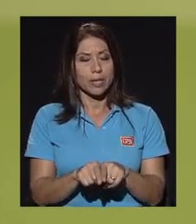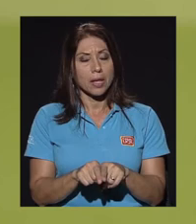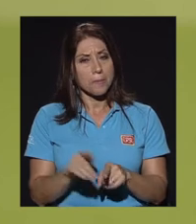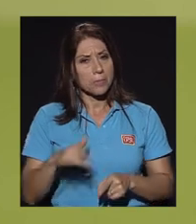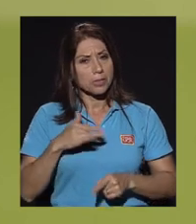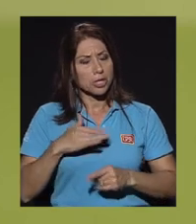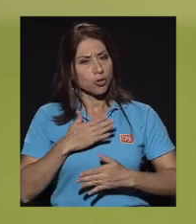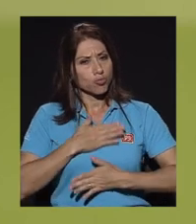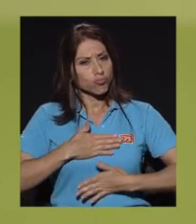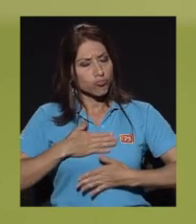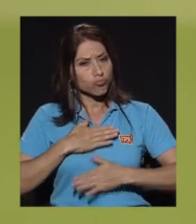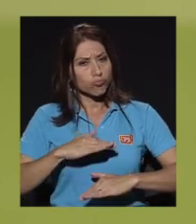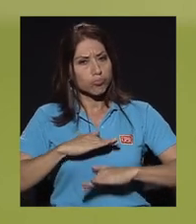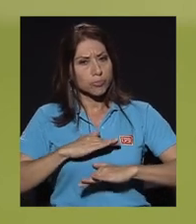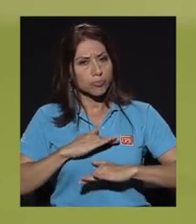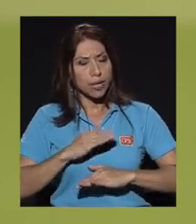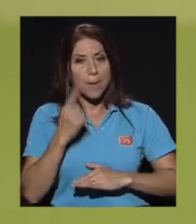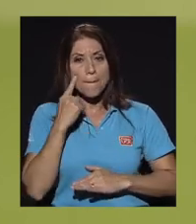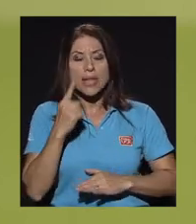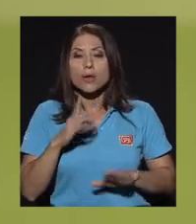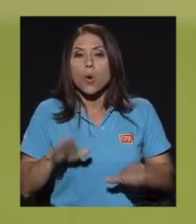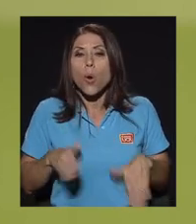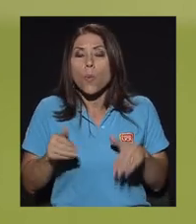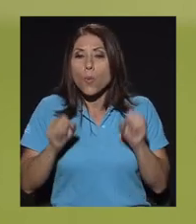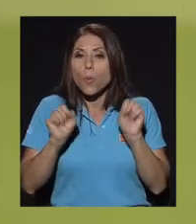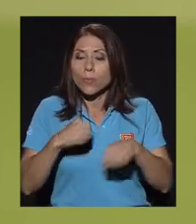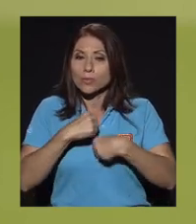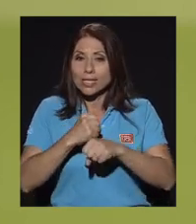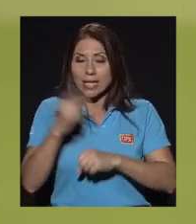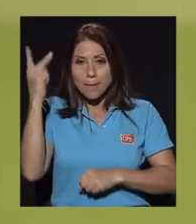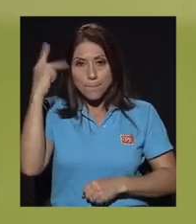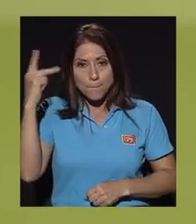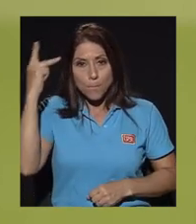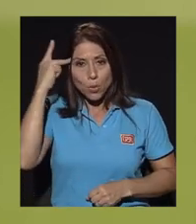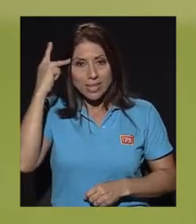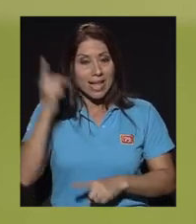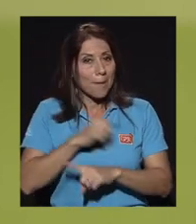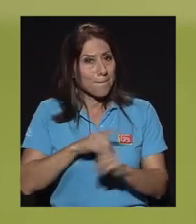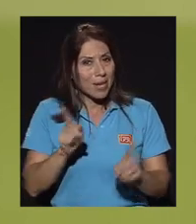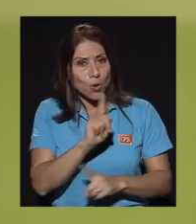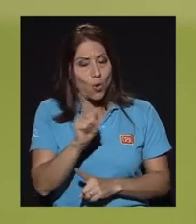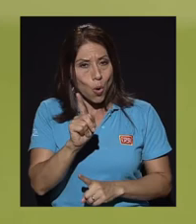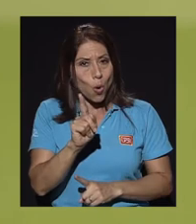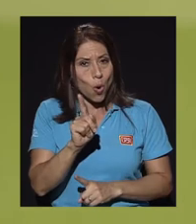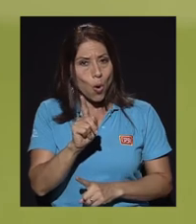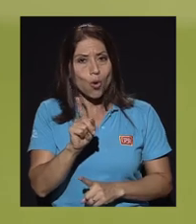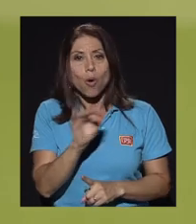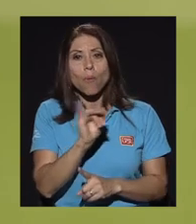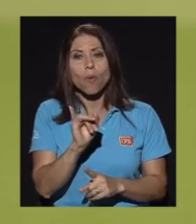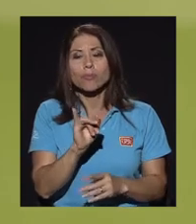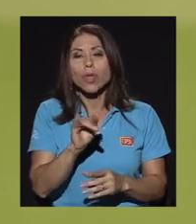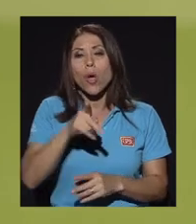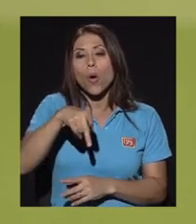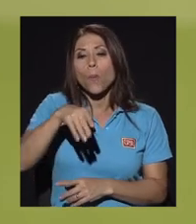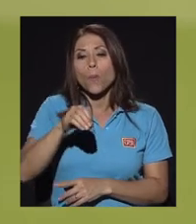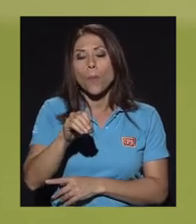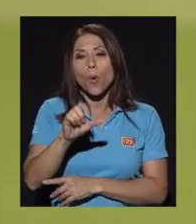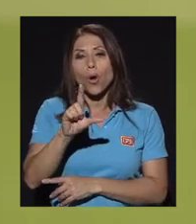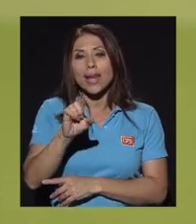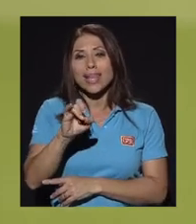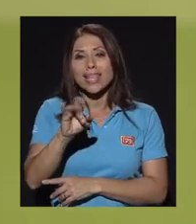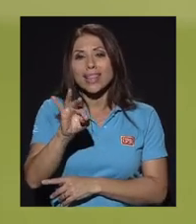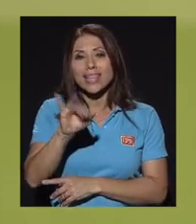muy placentero ver cómo podemos hacer política, pero política de verdad, no politiquería. ¿Y cómo hacemos